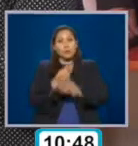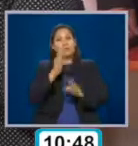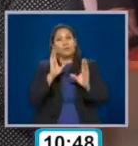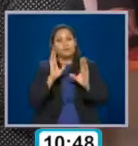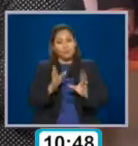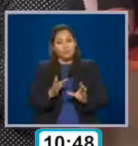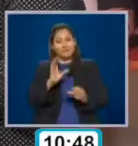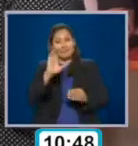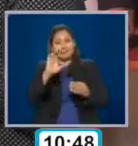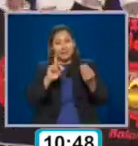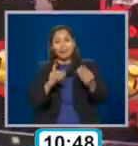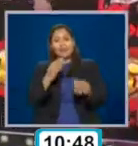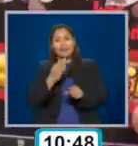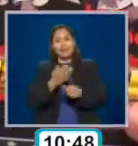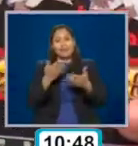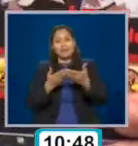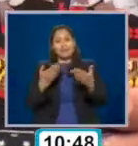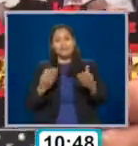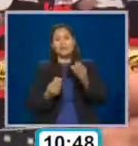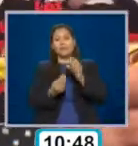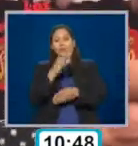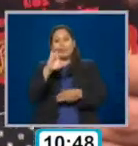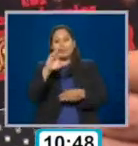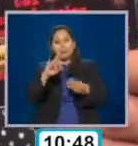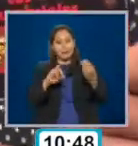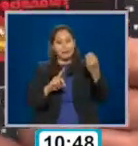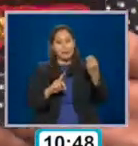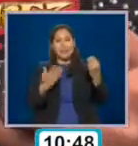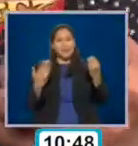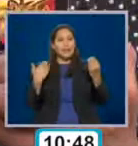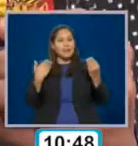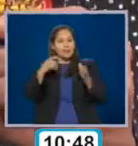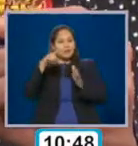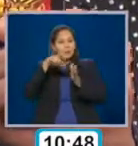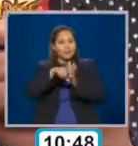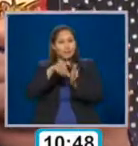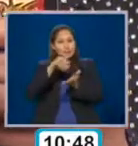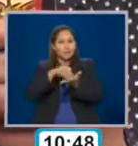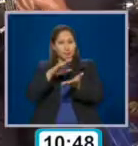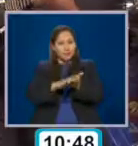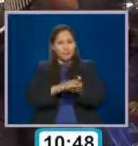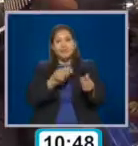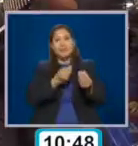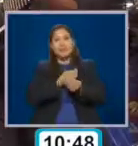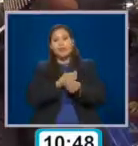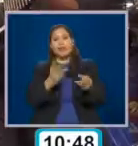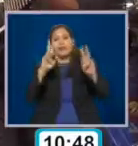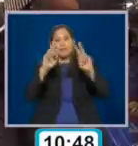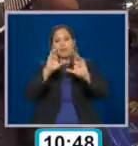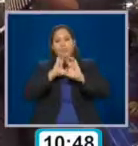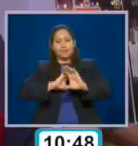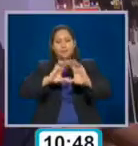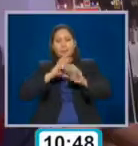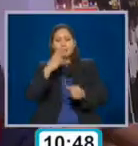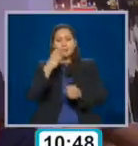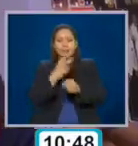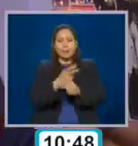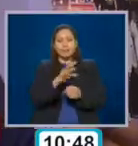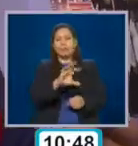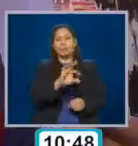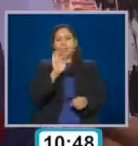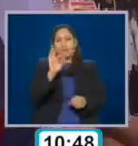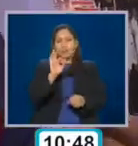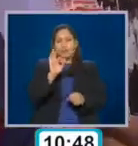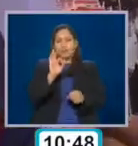es. presentando en esta ocasión el disco nuevo que apenas grabamos, donde estamos lanzando este tema. Ya es el segundo corte de este